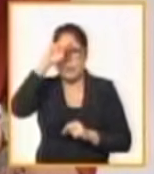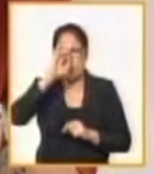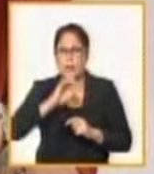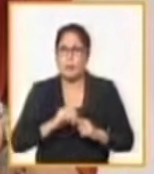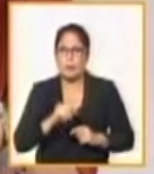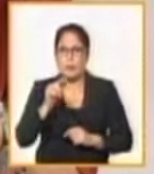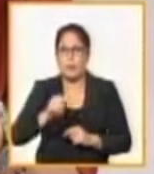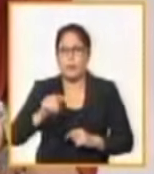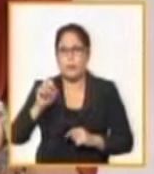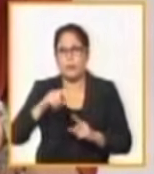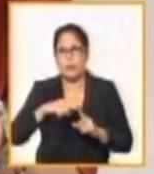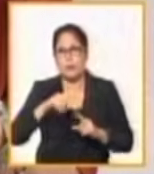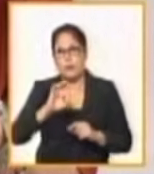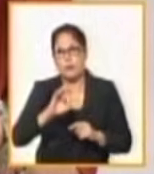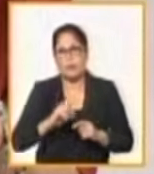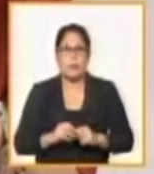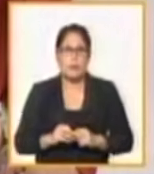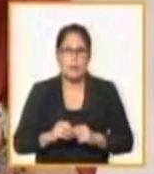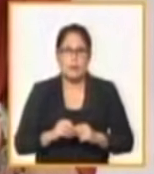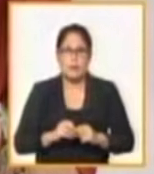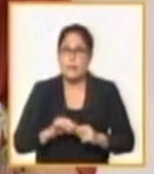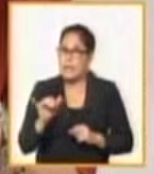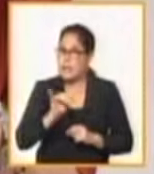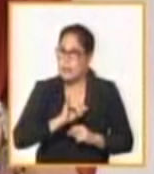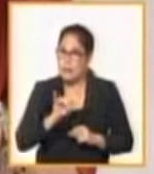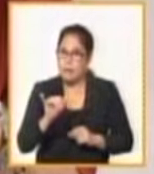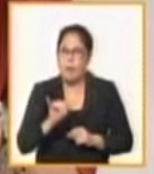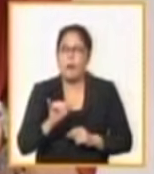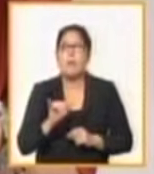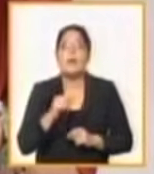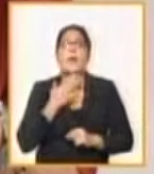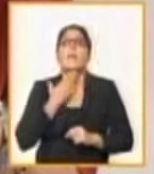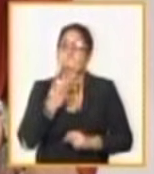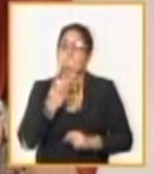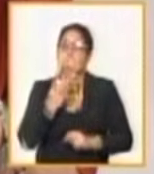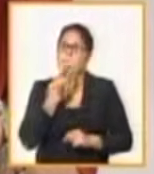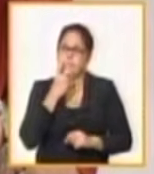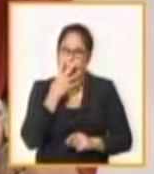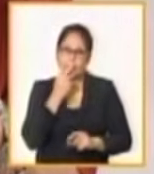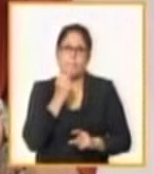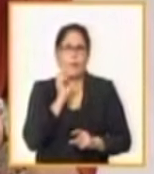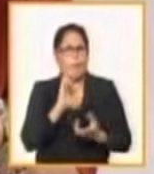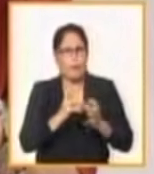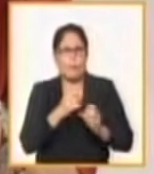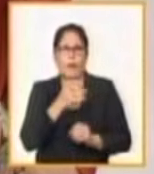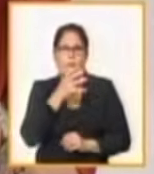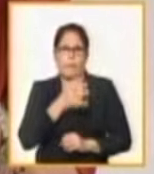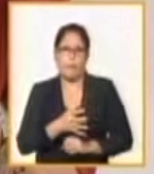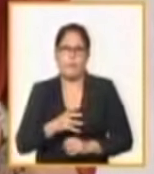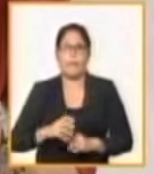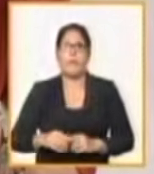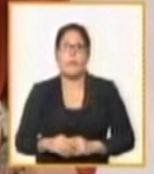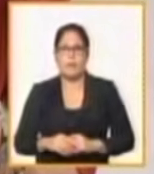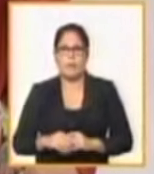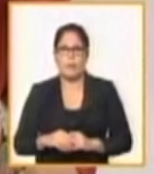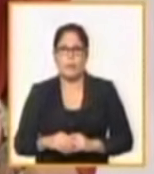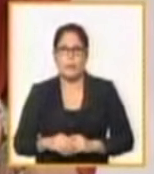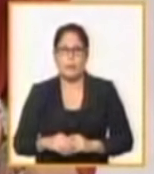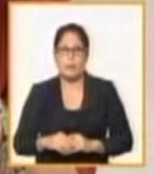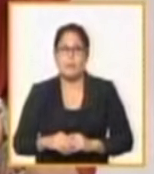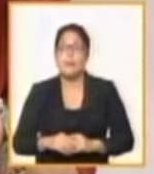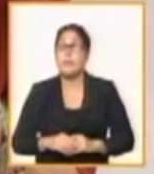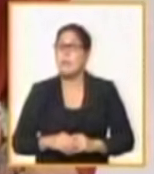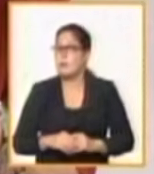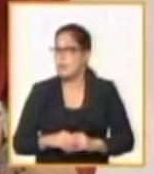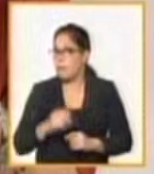vida, y don Fernando siempre tuvo una gran admiración por Fidel. Y el que se lee bien la obra de